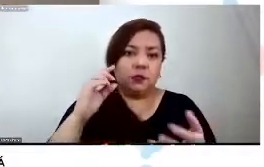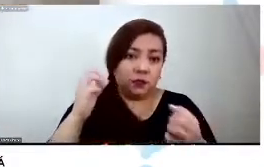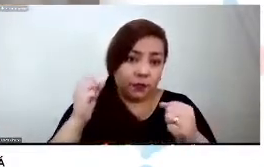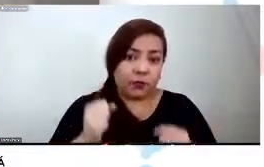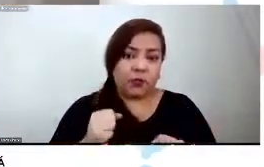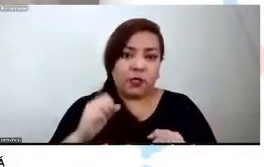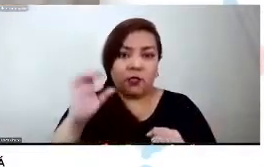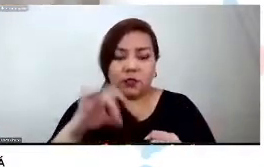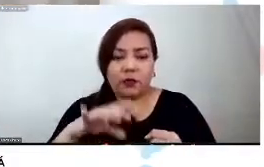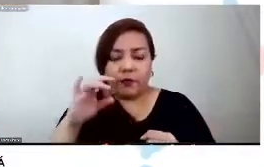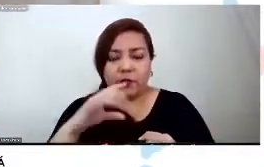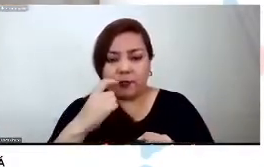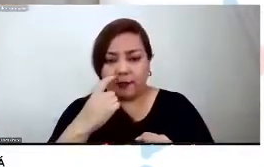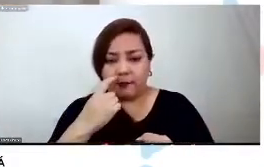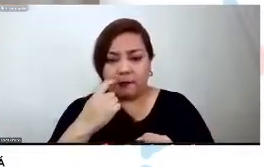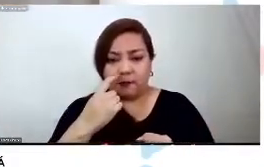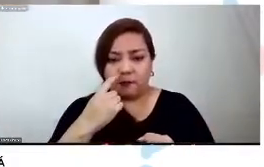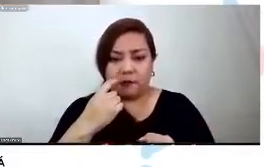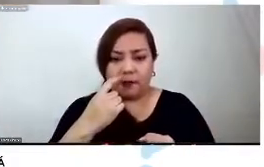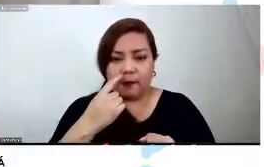se identificaron